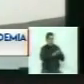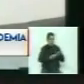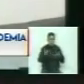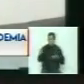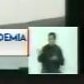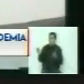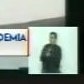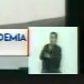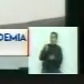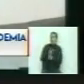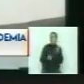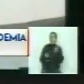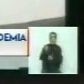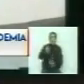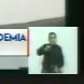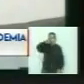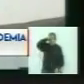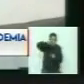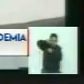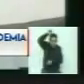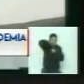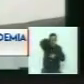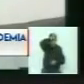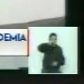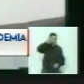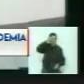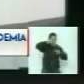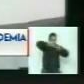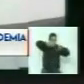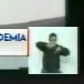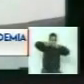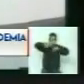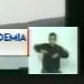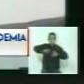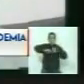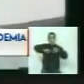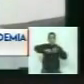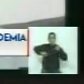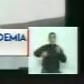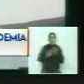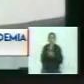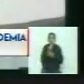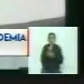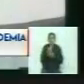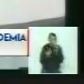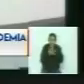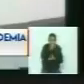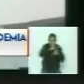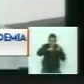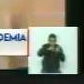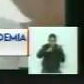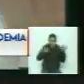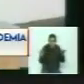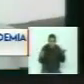leve o que te dé grave. Las investigaciones están en curso. Es un virus nuevo, pero ese nuevo virus es el